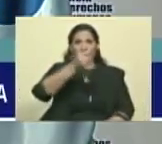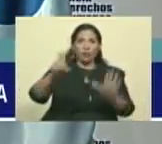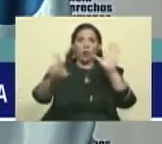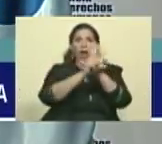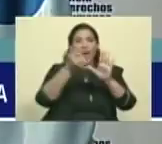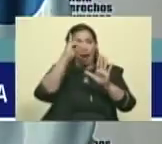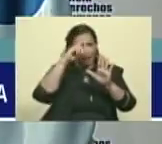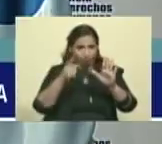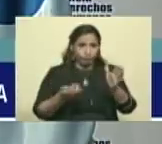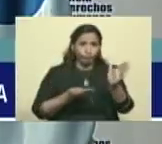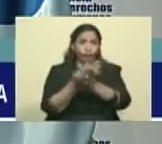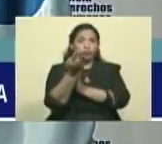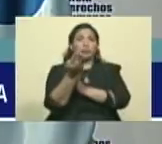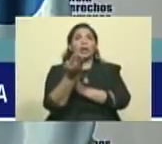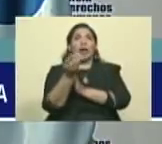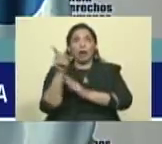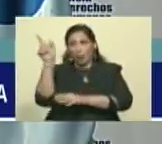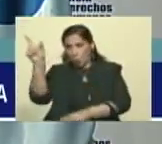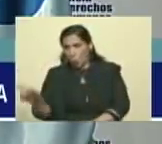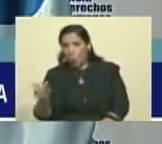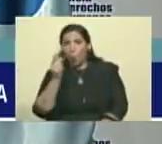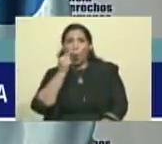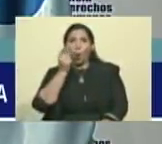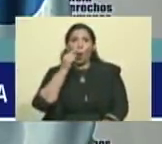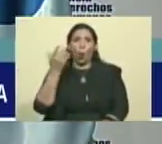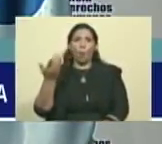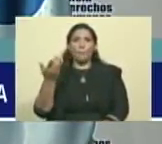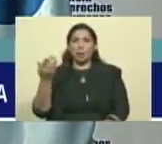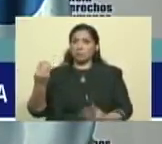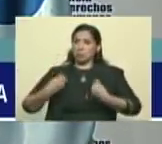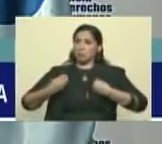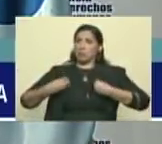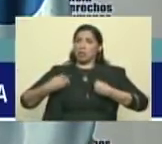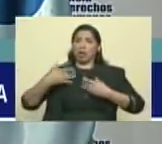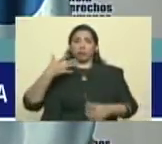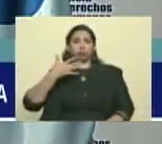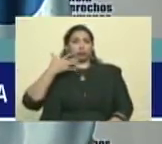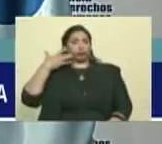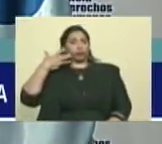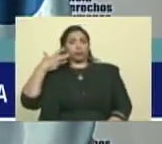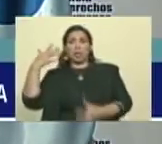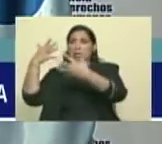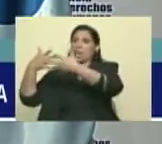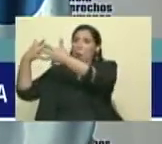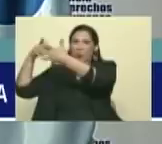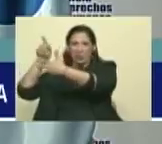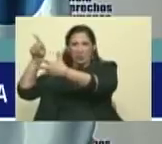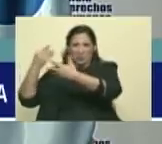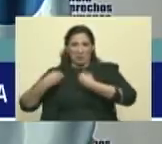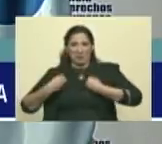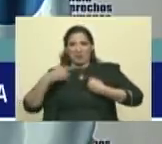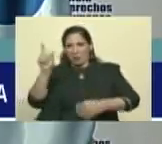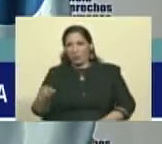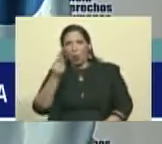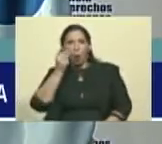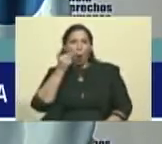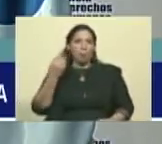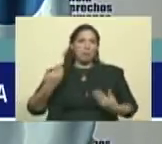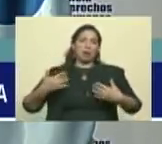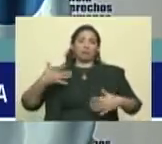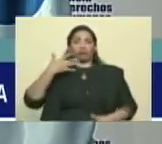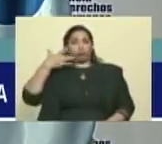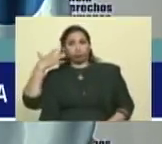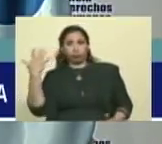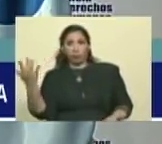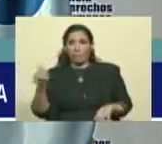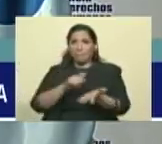puesto que este ciudadano vivía muy cómodamente dándose la gran vida, ¿verdad?, en los Estados Unidos, en